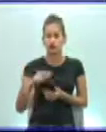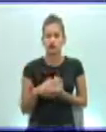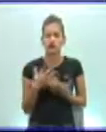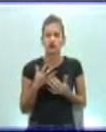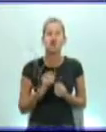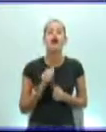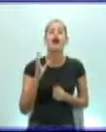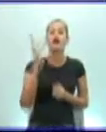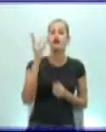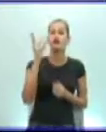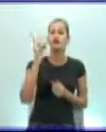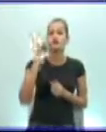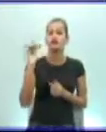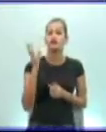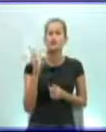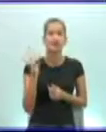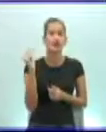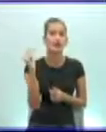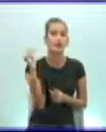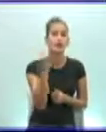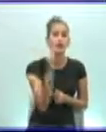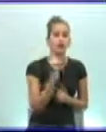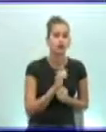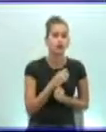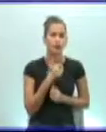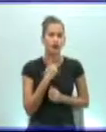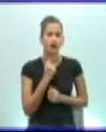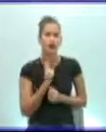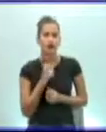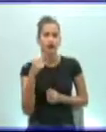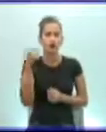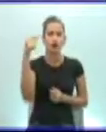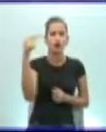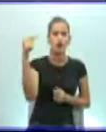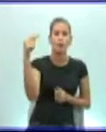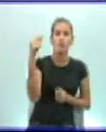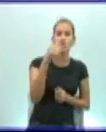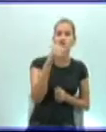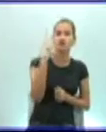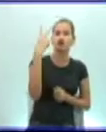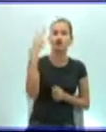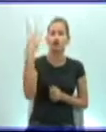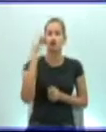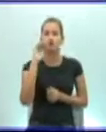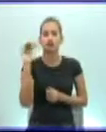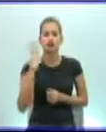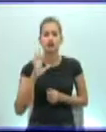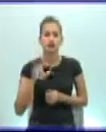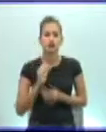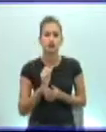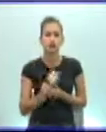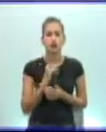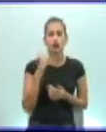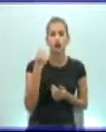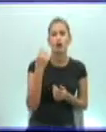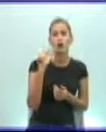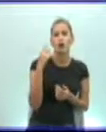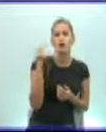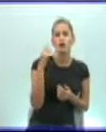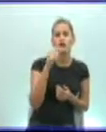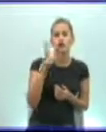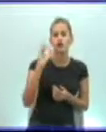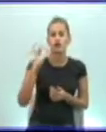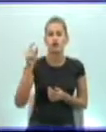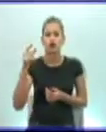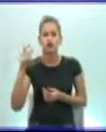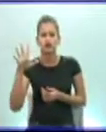Menos 3,5, menos 5 sobre 6. Después tenemos otro conjunto numérico que ya analizamos, ¿no? En la